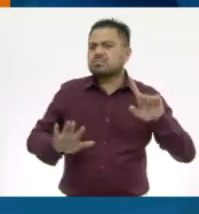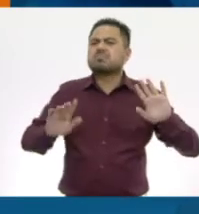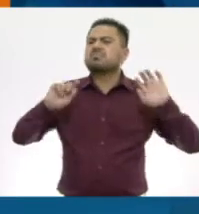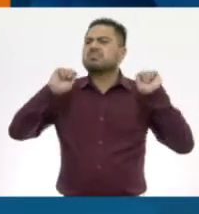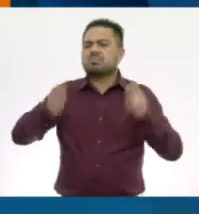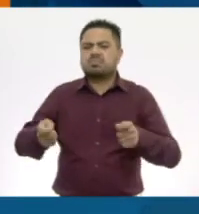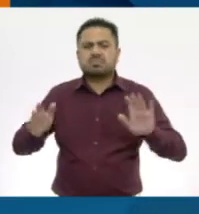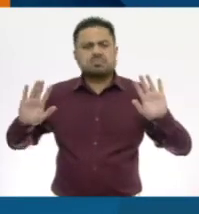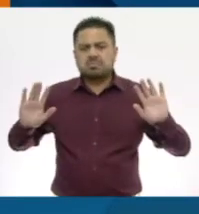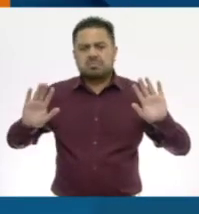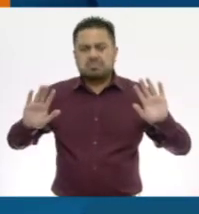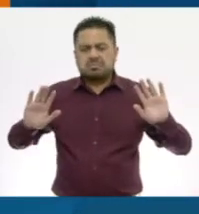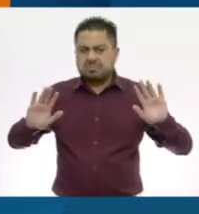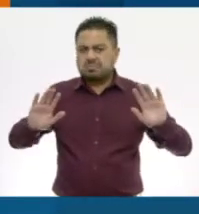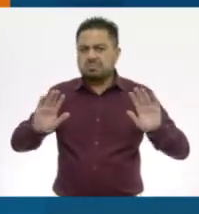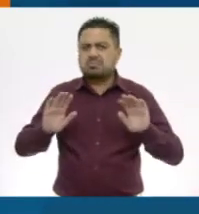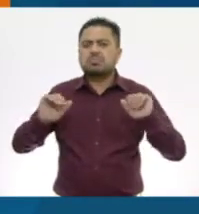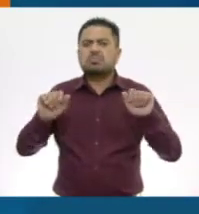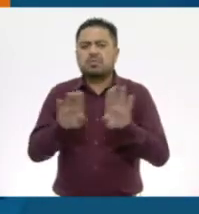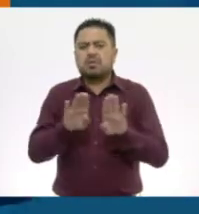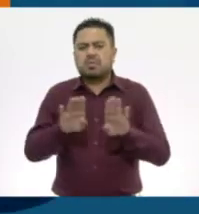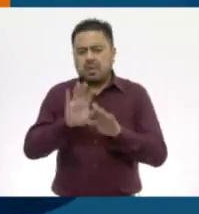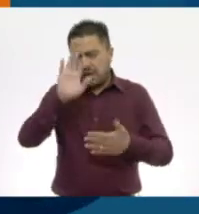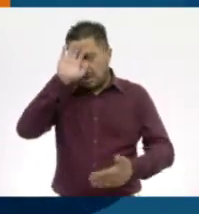será perpetuamente la